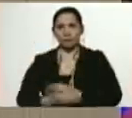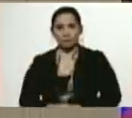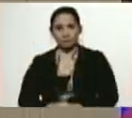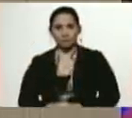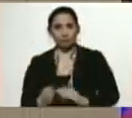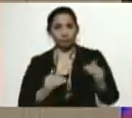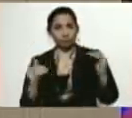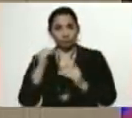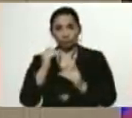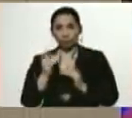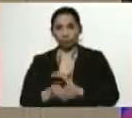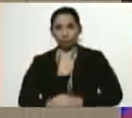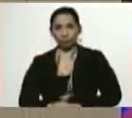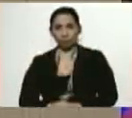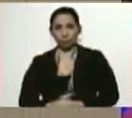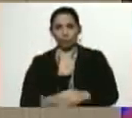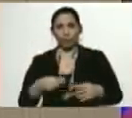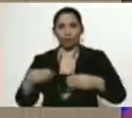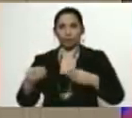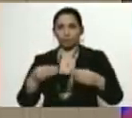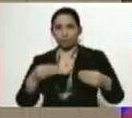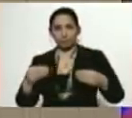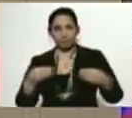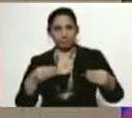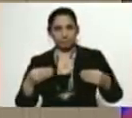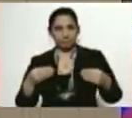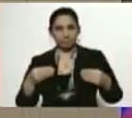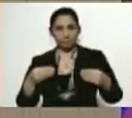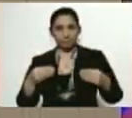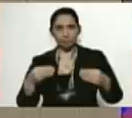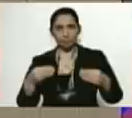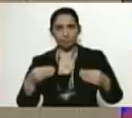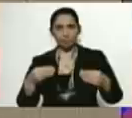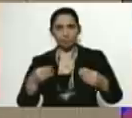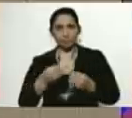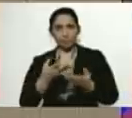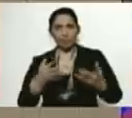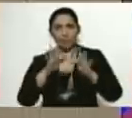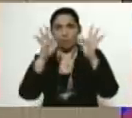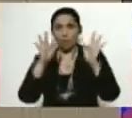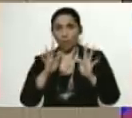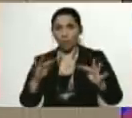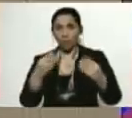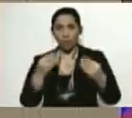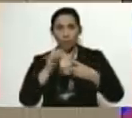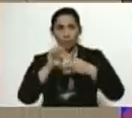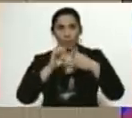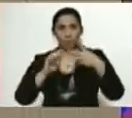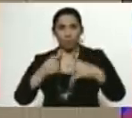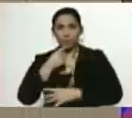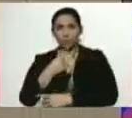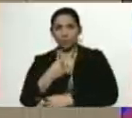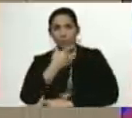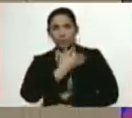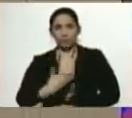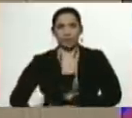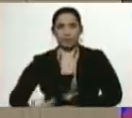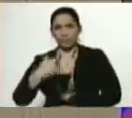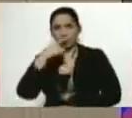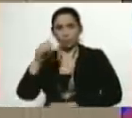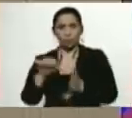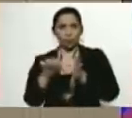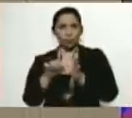ulterior de flexibilización en este mecanismo, en esta estrategia que definió el presidente Maduro,